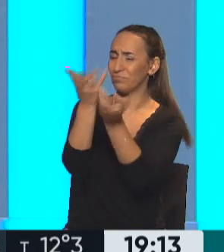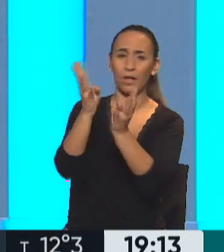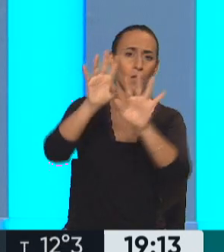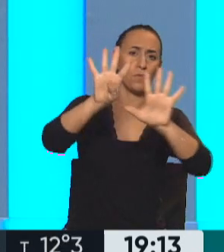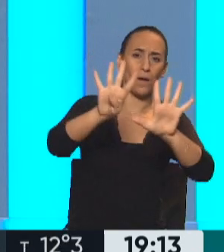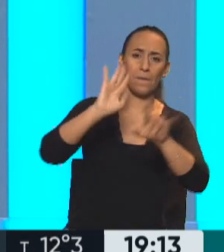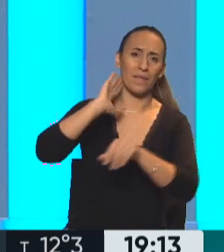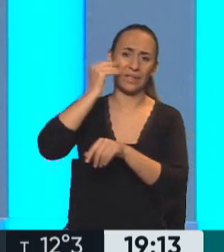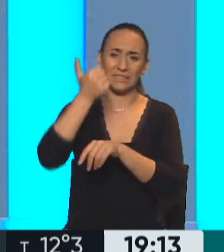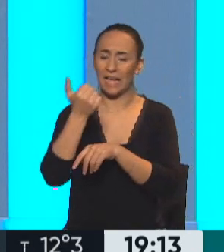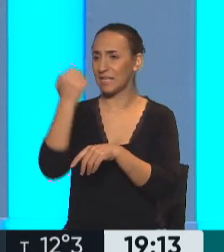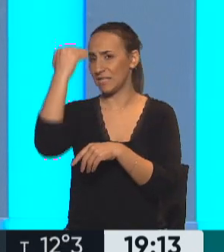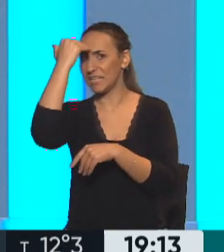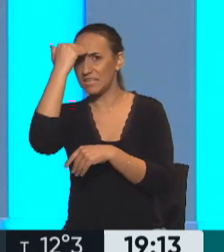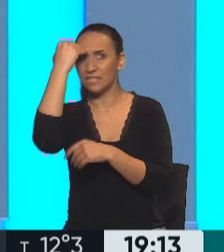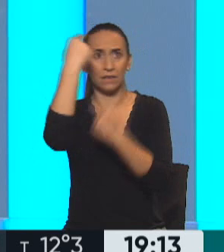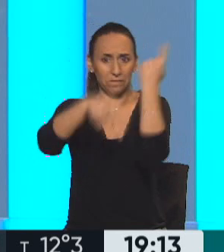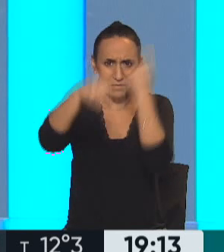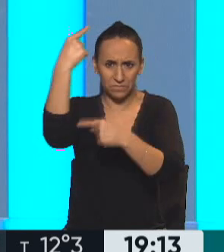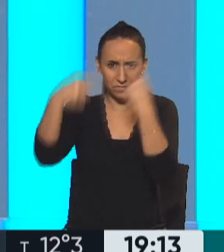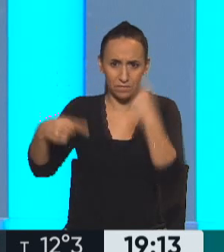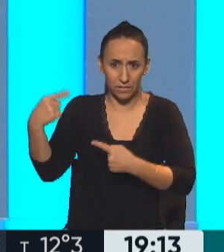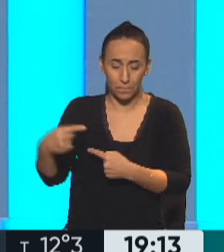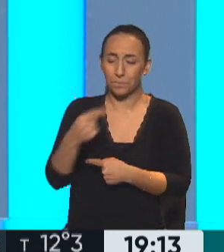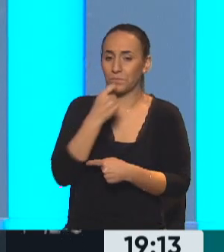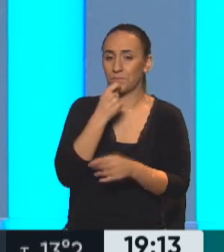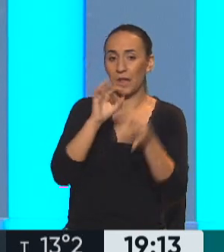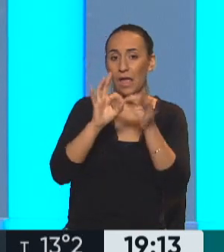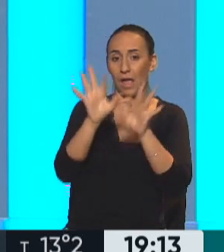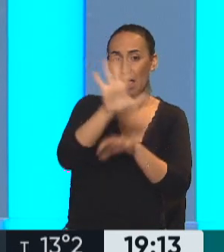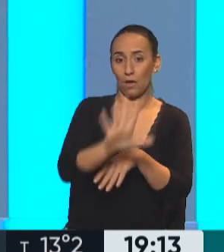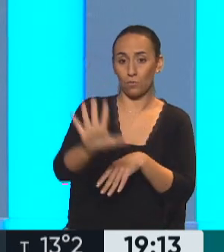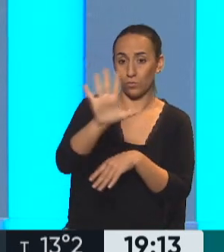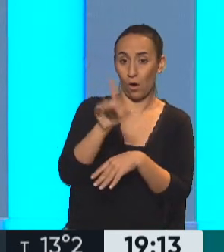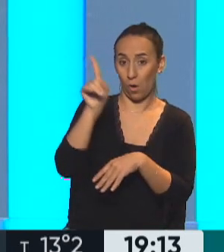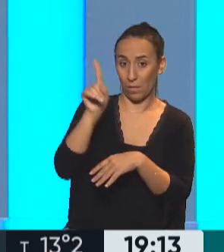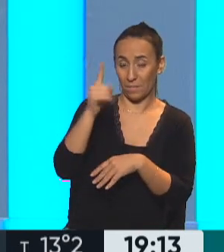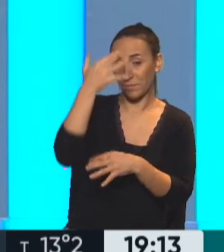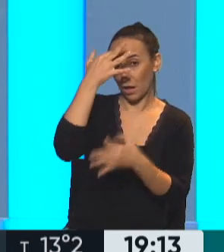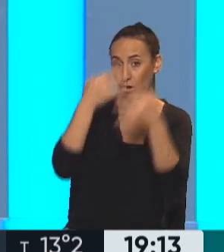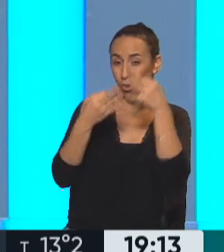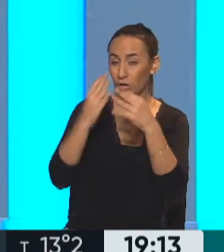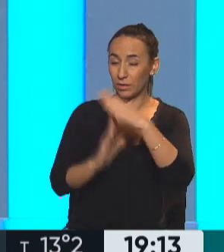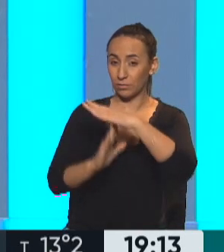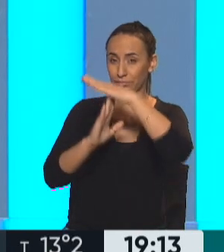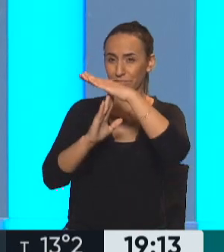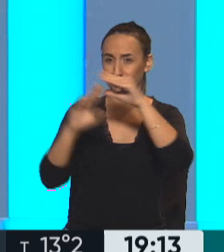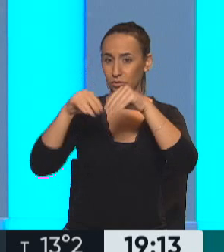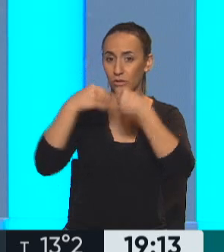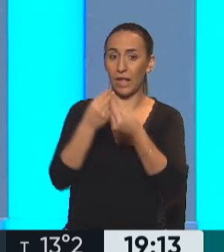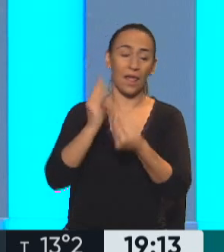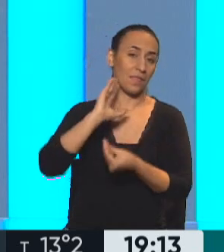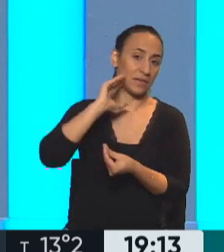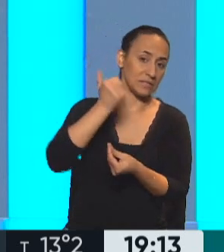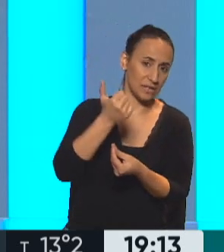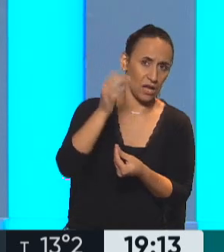Por ejemplo, en Europa, las cortes de los países más importantes tienen 16,